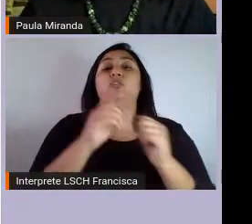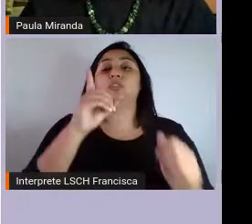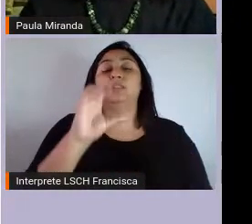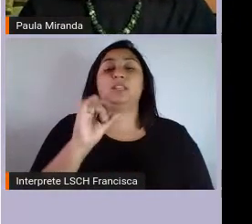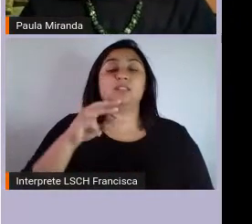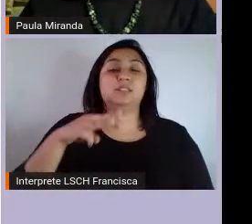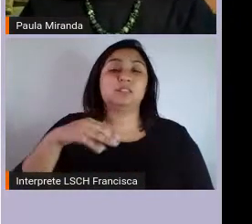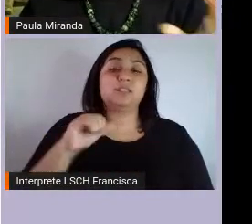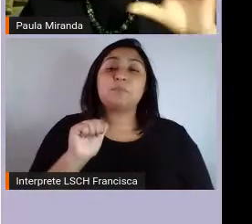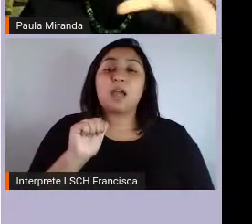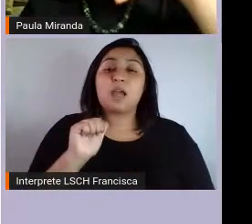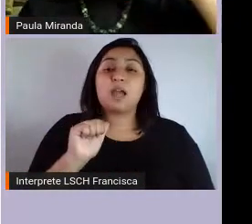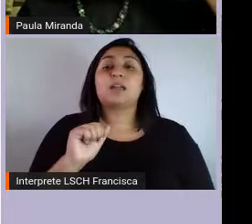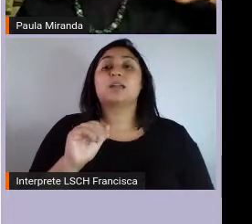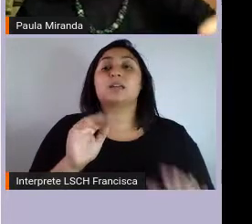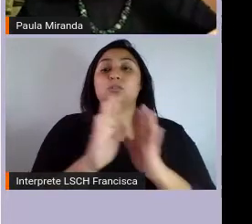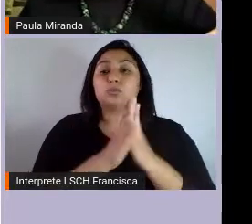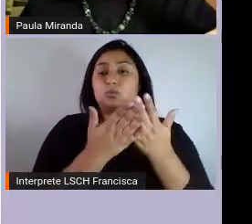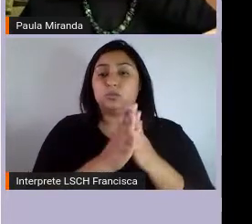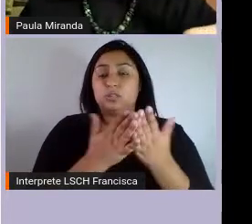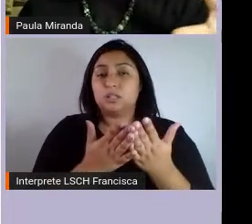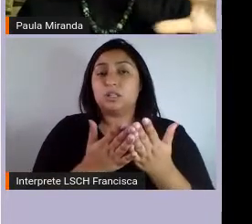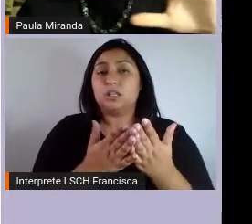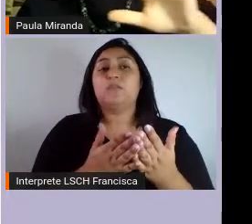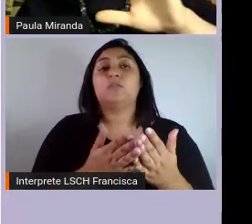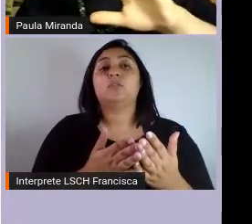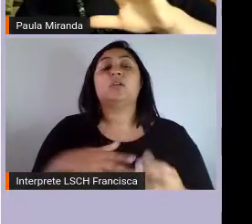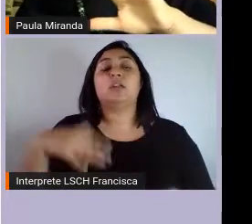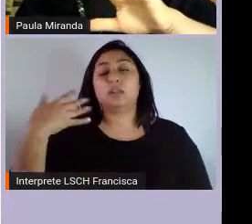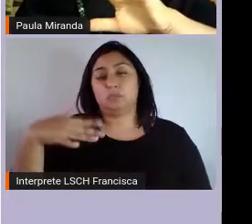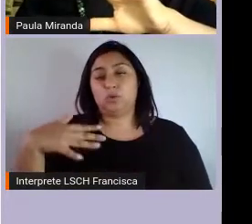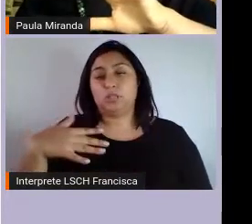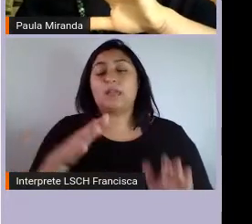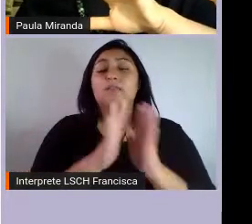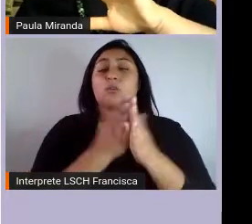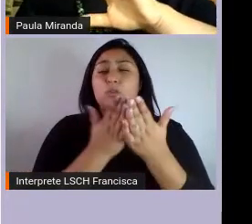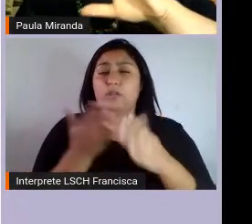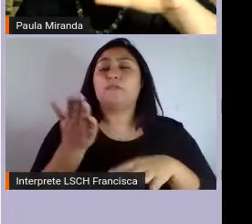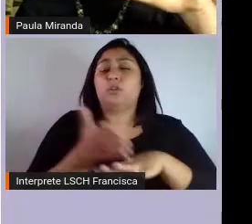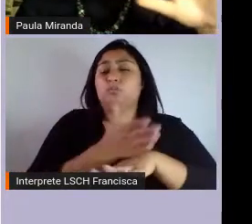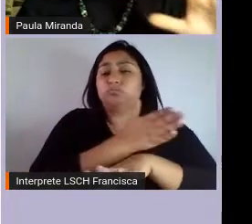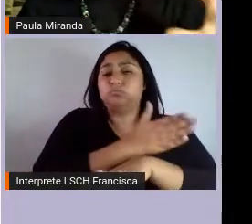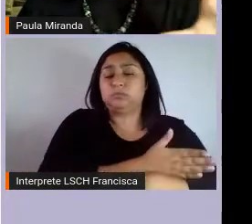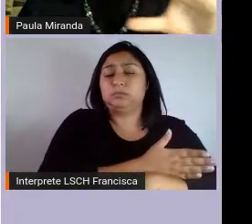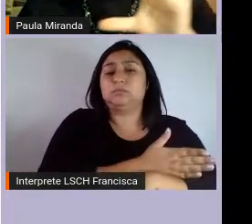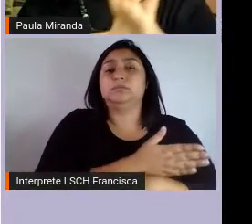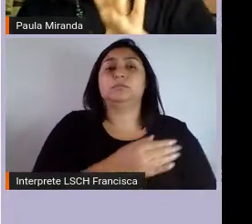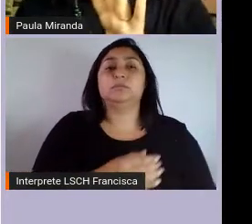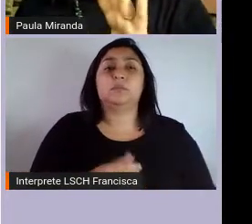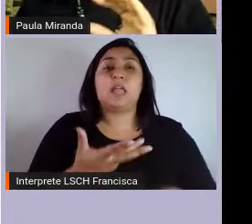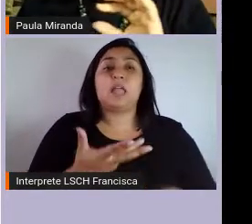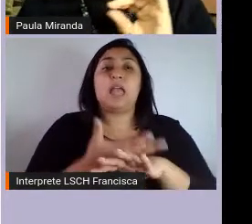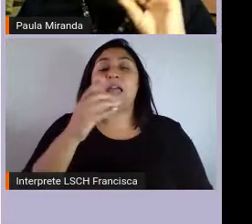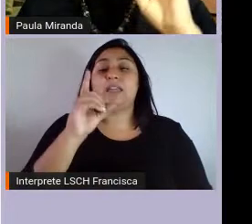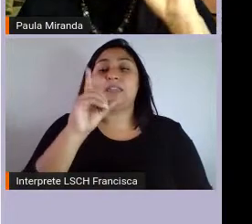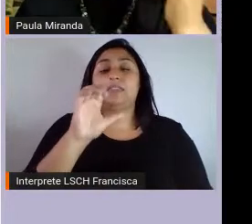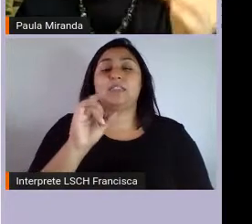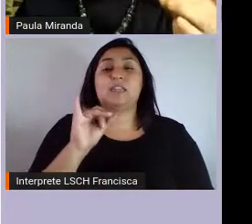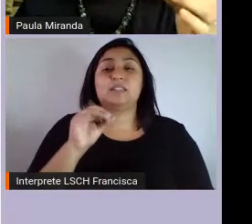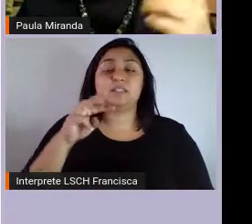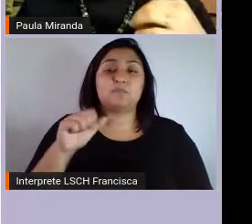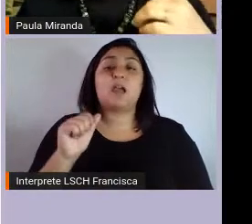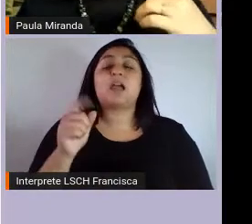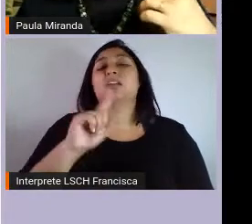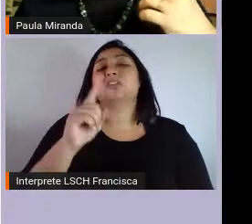súper importante este, aunque haya sido un libro muy temprano, aunque ellas sean décimas que no son comparables, por ejemplo, si uno